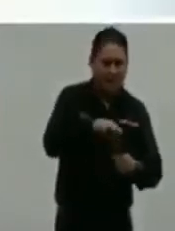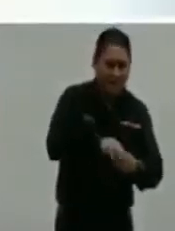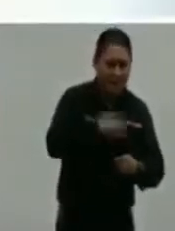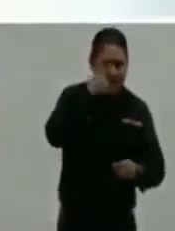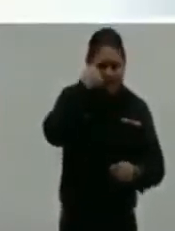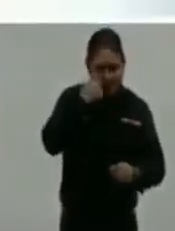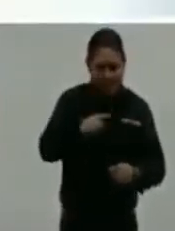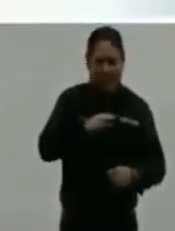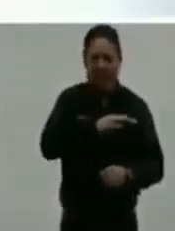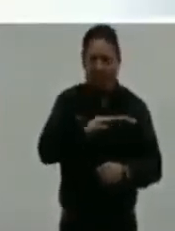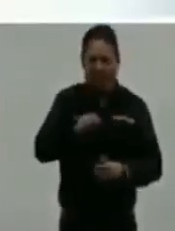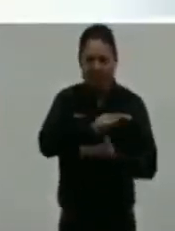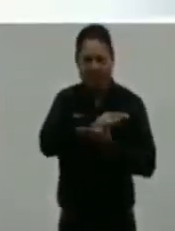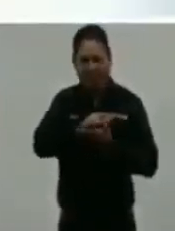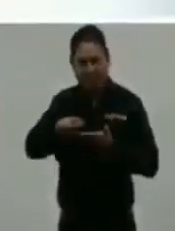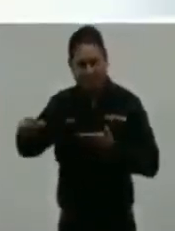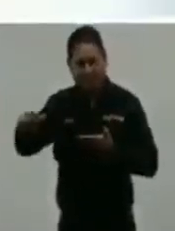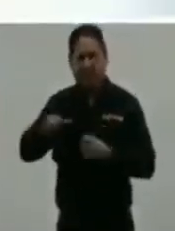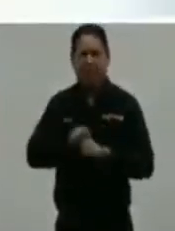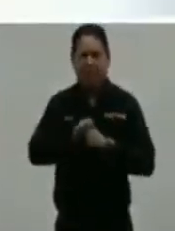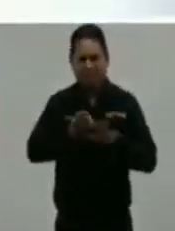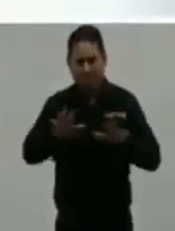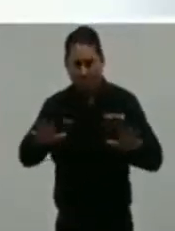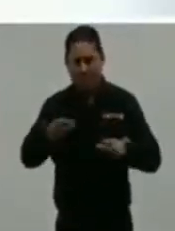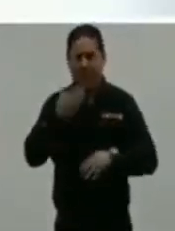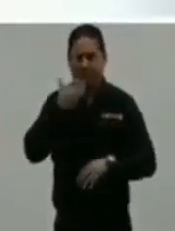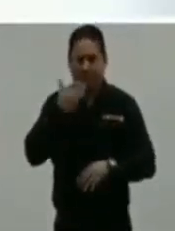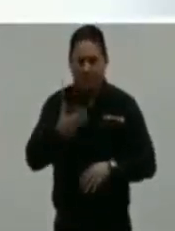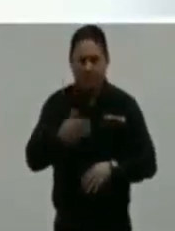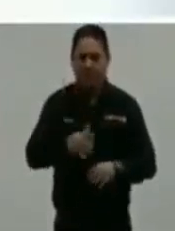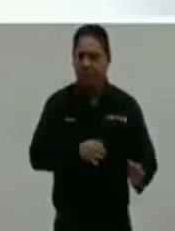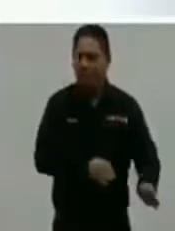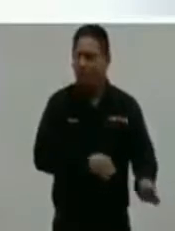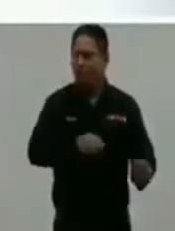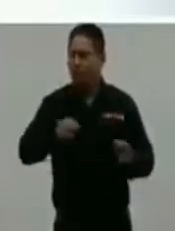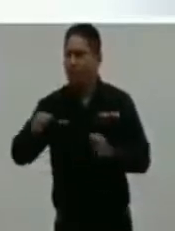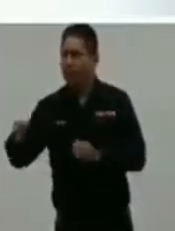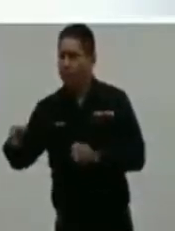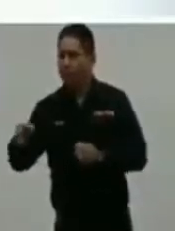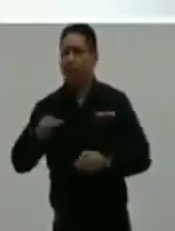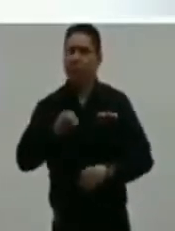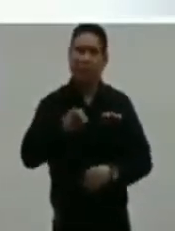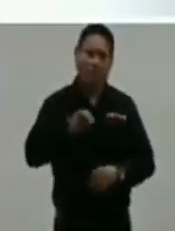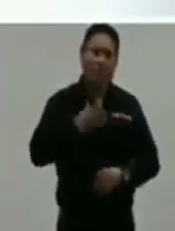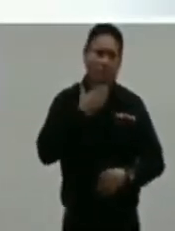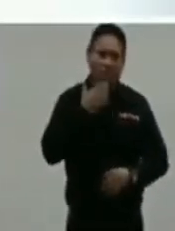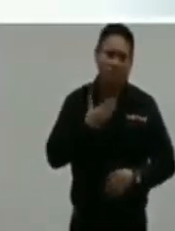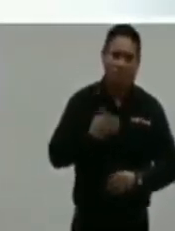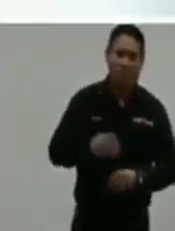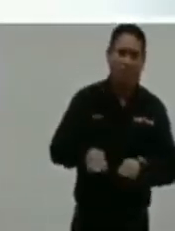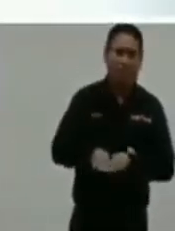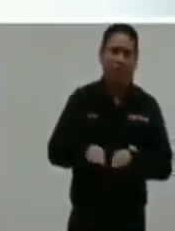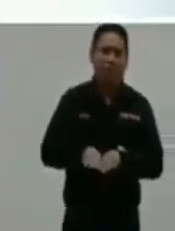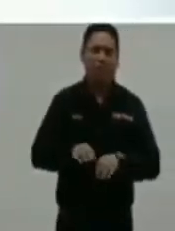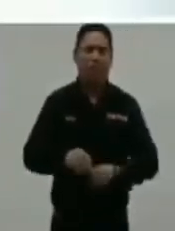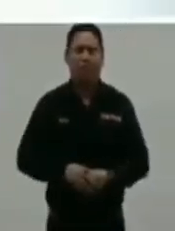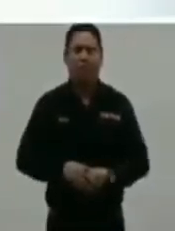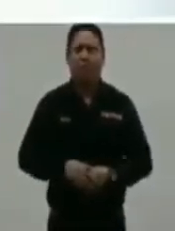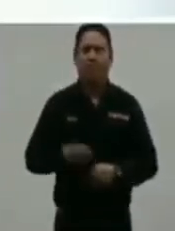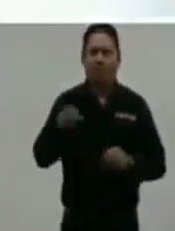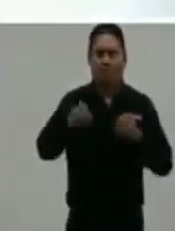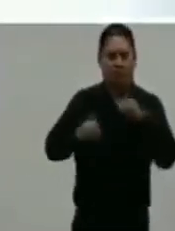este pueda ser transparente. Y aplazarlos durante unos días, aplazar durante las fechas de